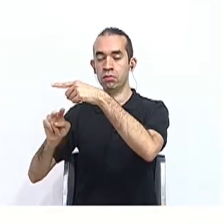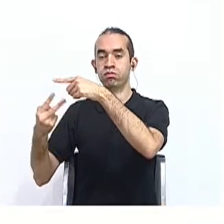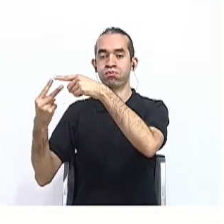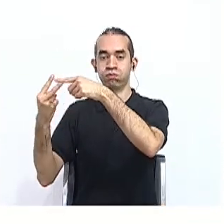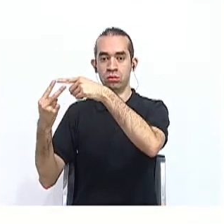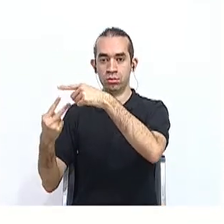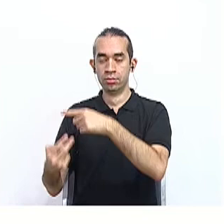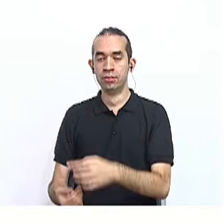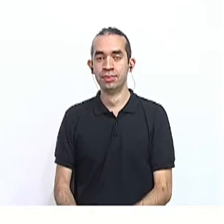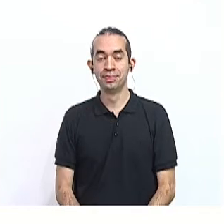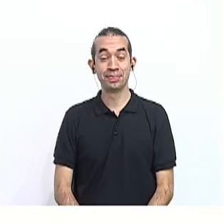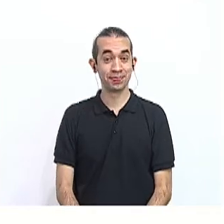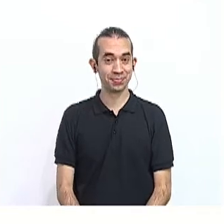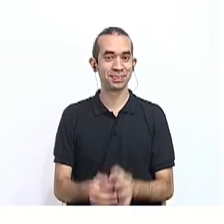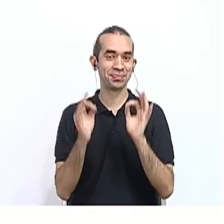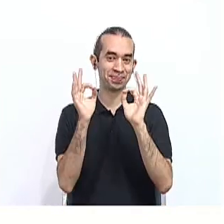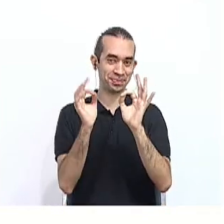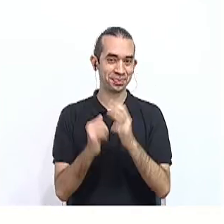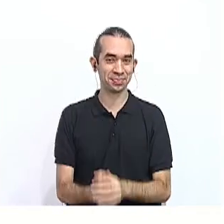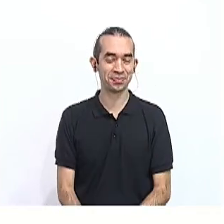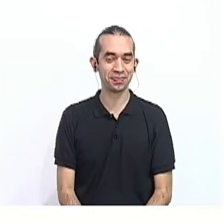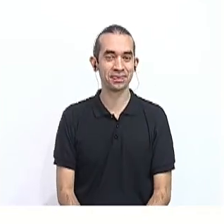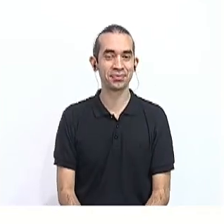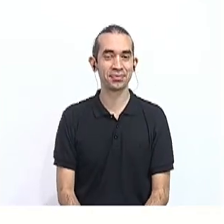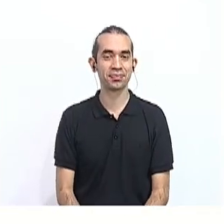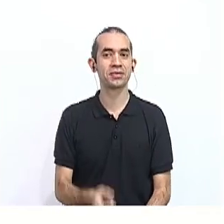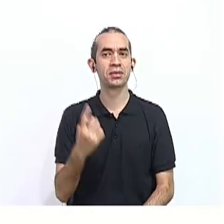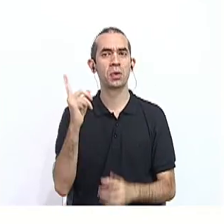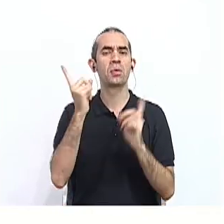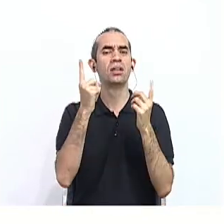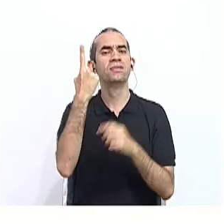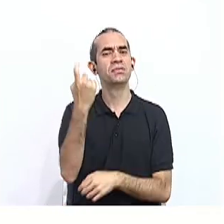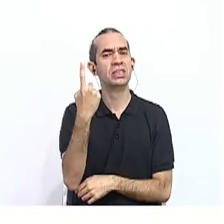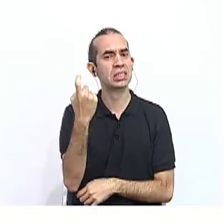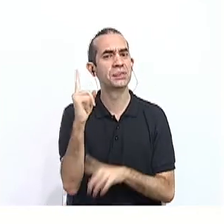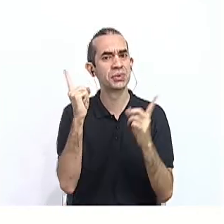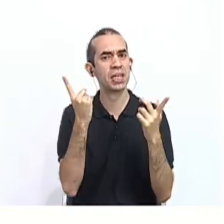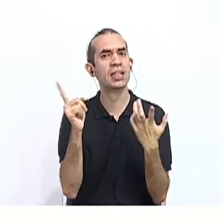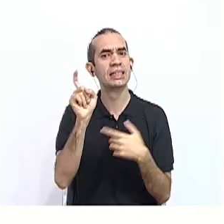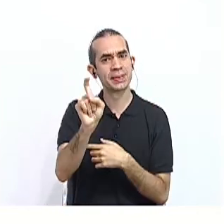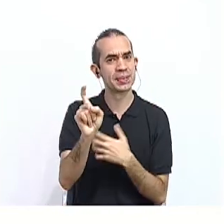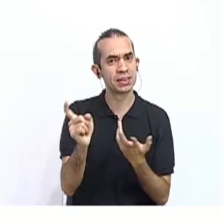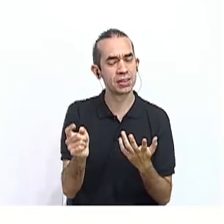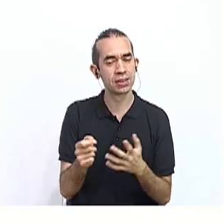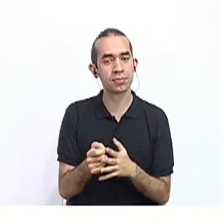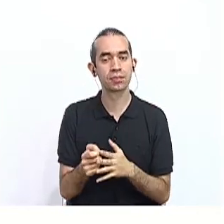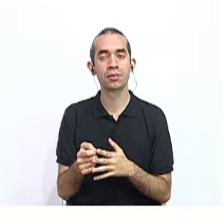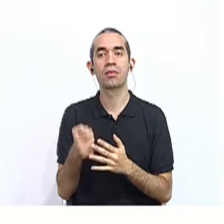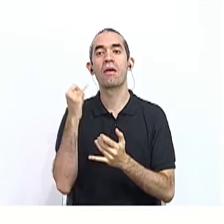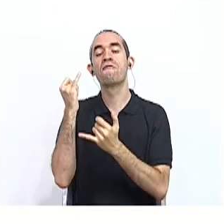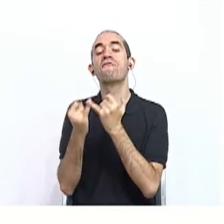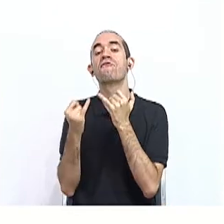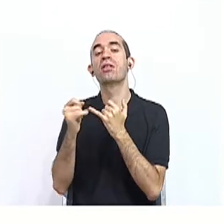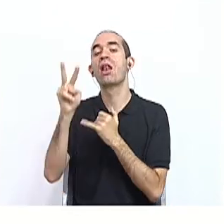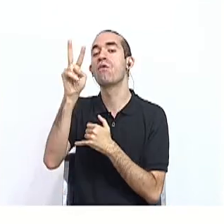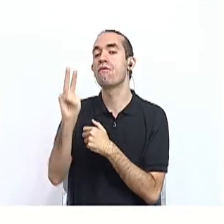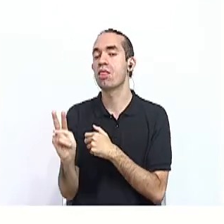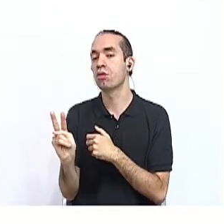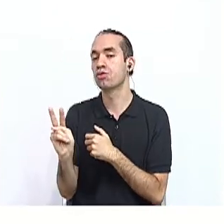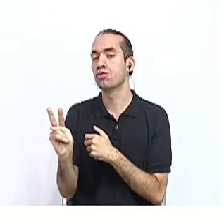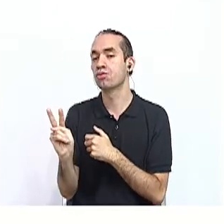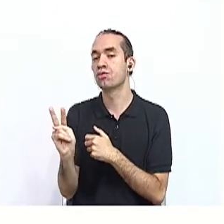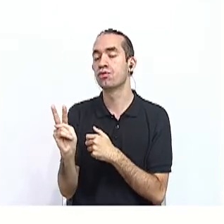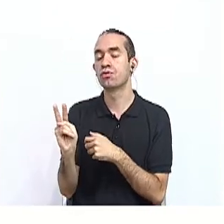cuadrado. Muy bien, entonces, ¿cuál es nuestra incógnita? El volumen final o el volumen 2, cuando